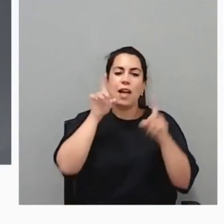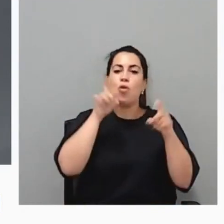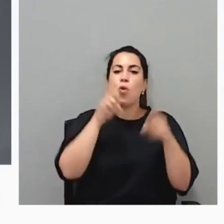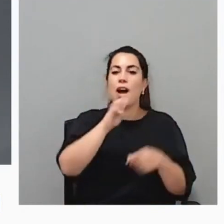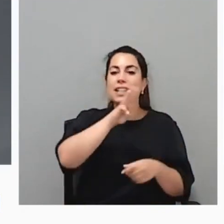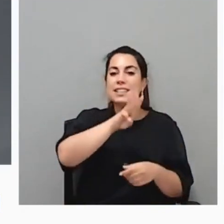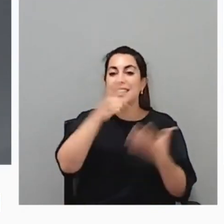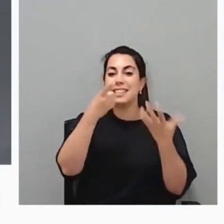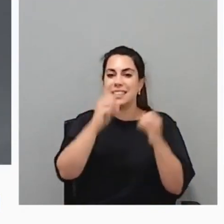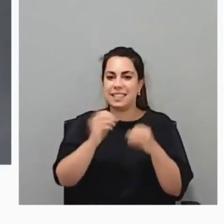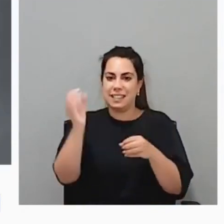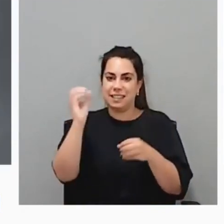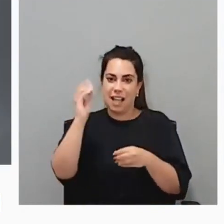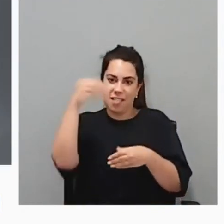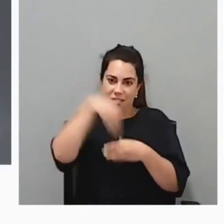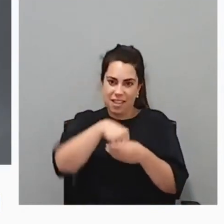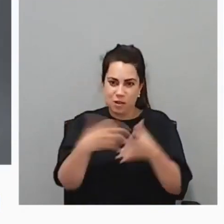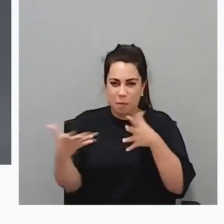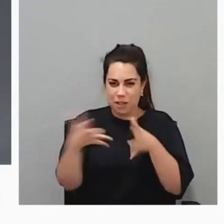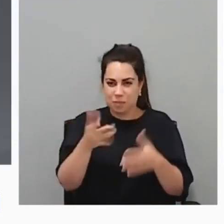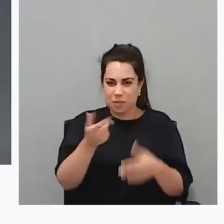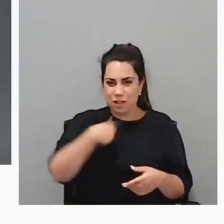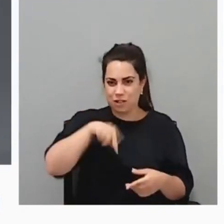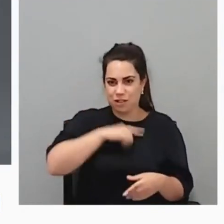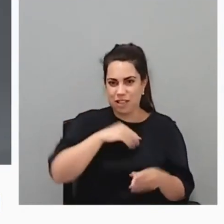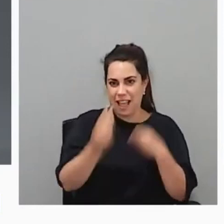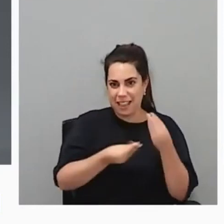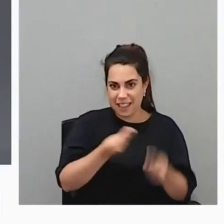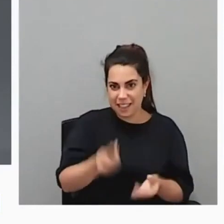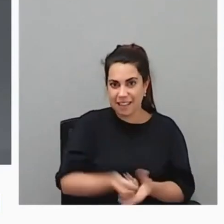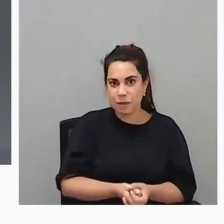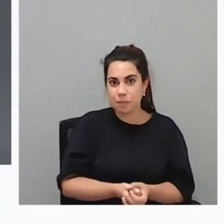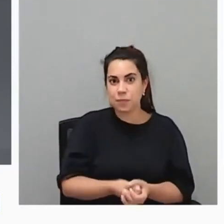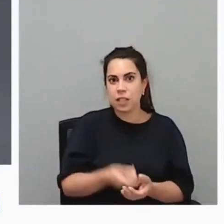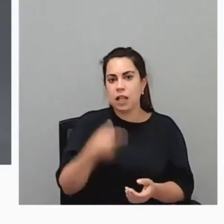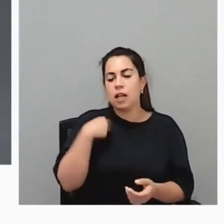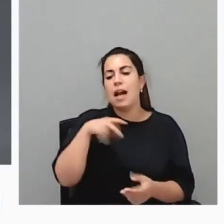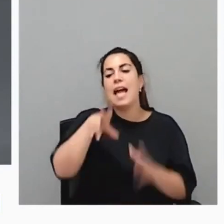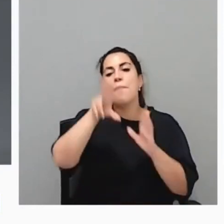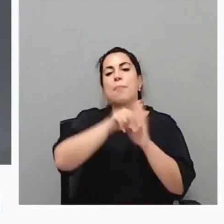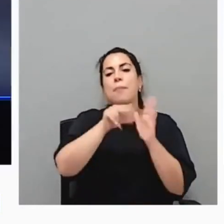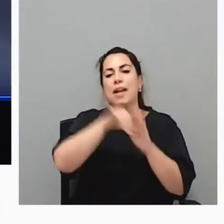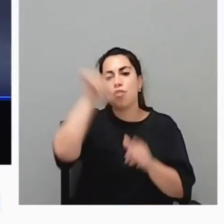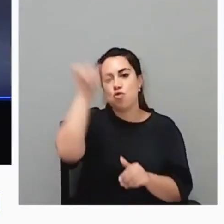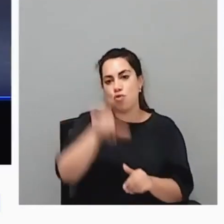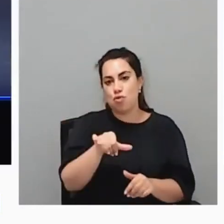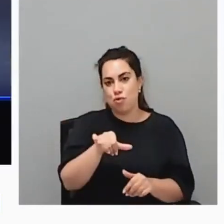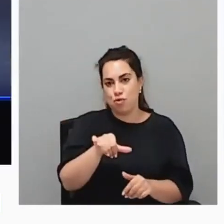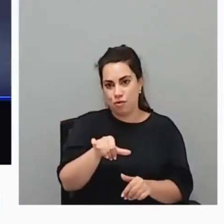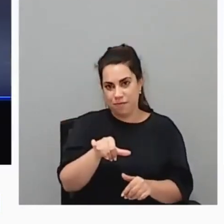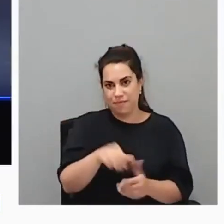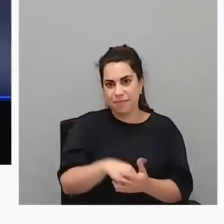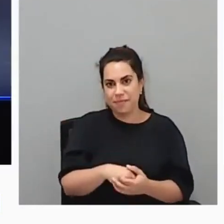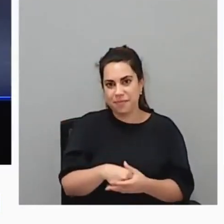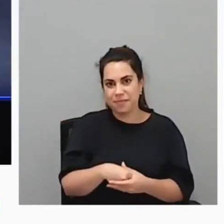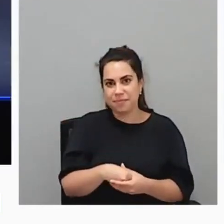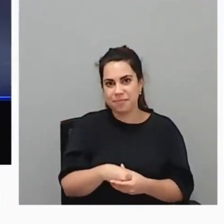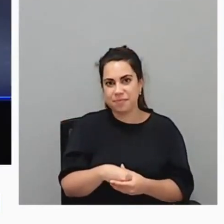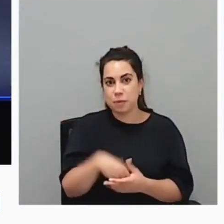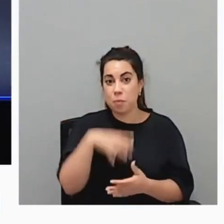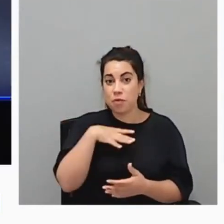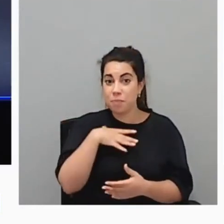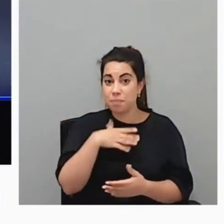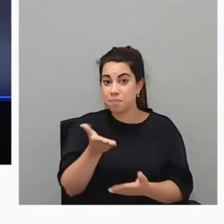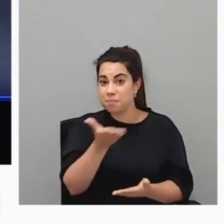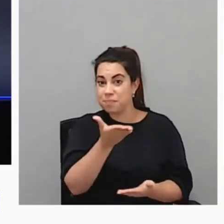traigo un vídeo que creo que explica un poco mejor, porque a veces nos cuesta explicar todo. Y si lo añadís, por favor.